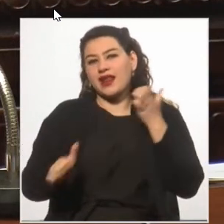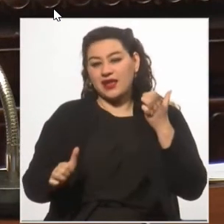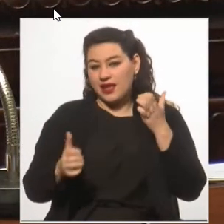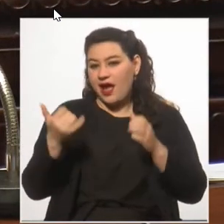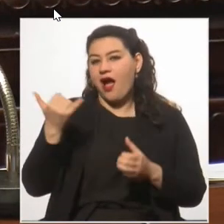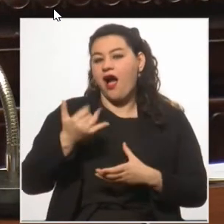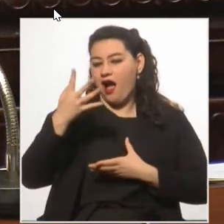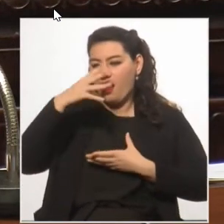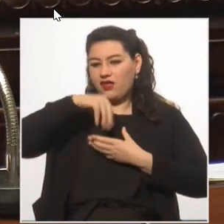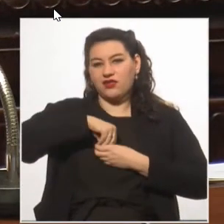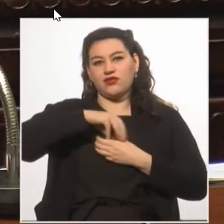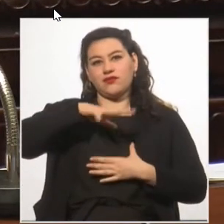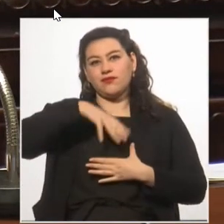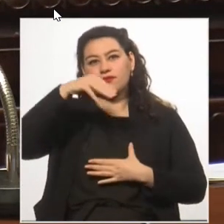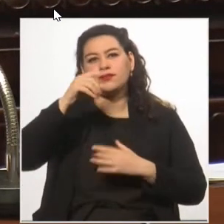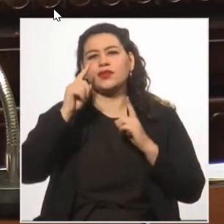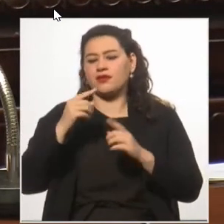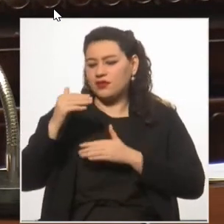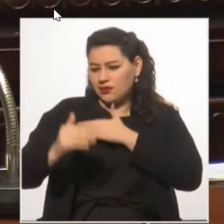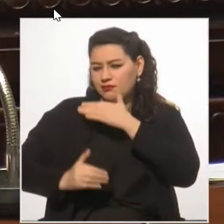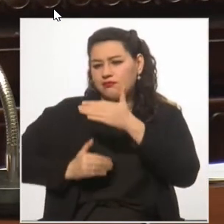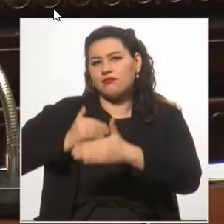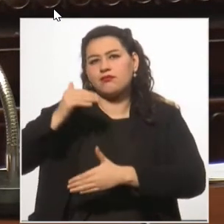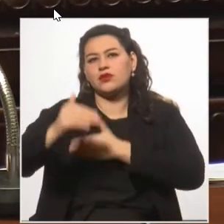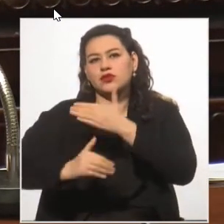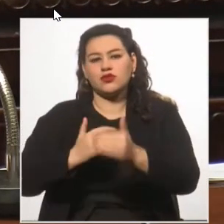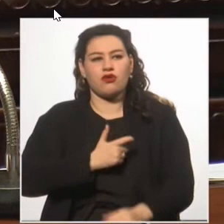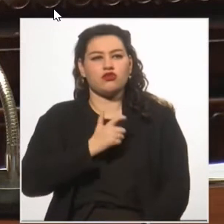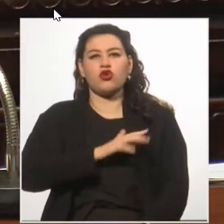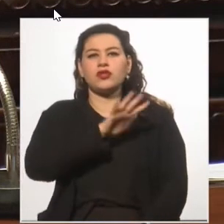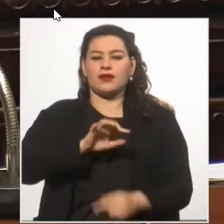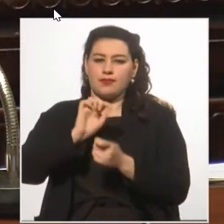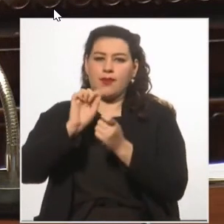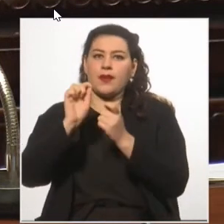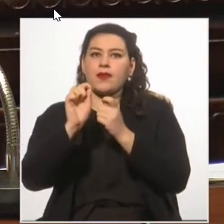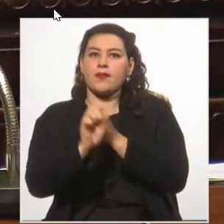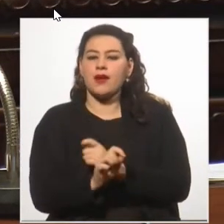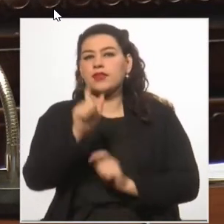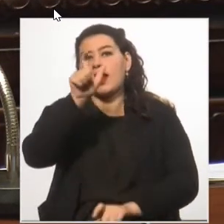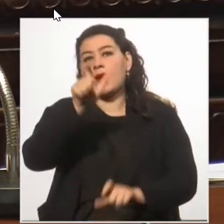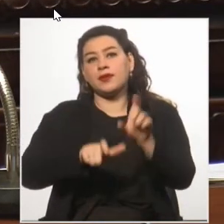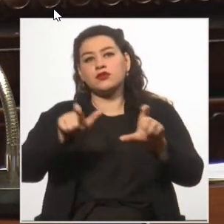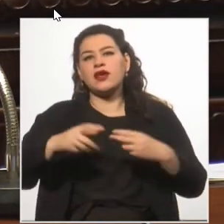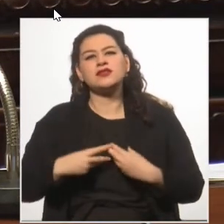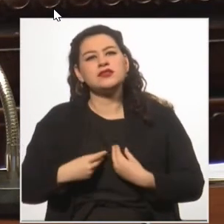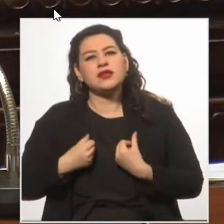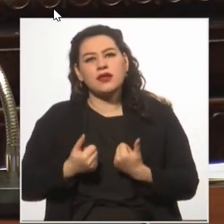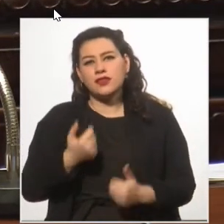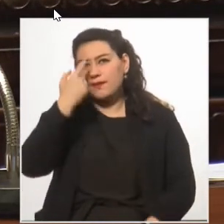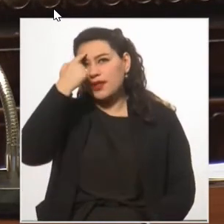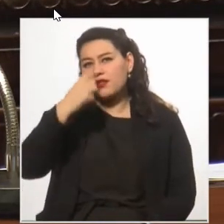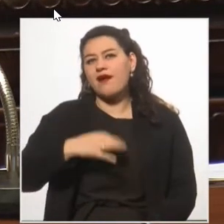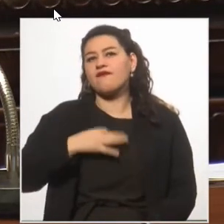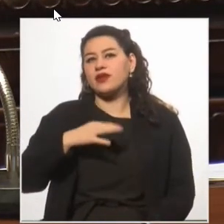lo significa también en el proceso evolutivo de las sociedades. De los pueblos que sienten y consideran la